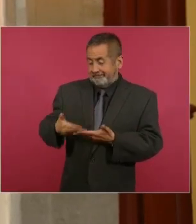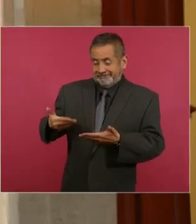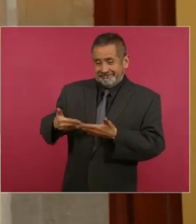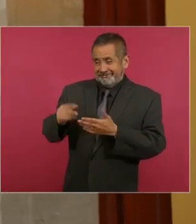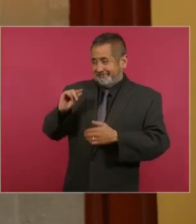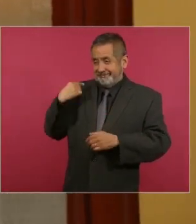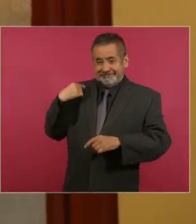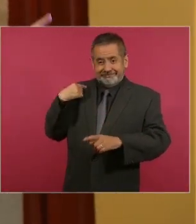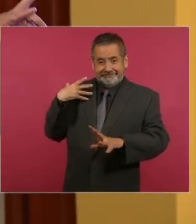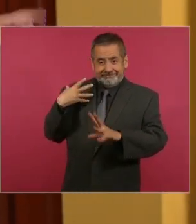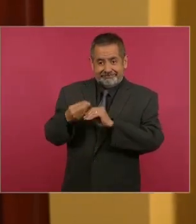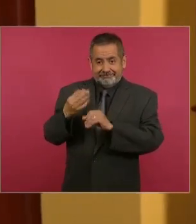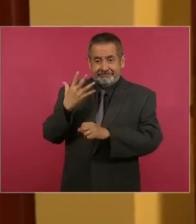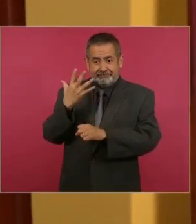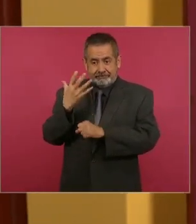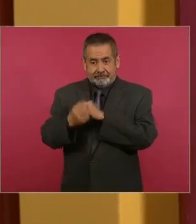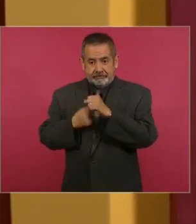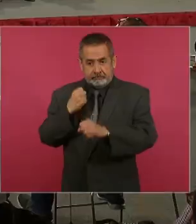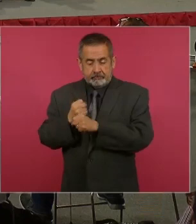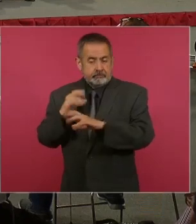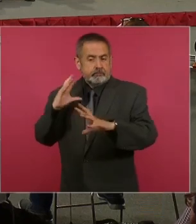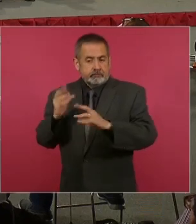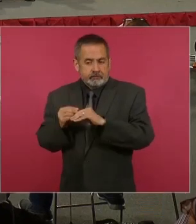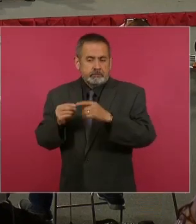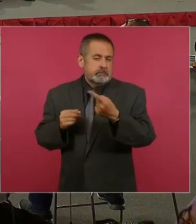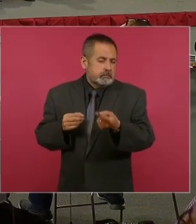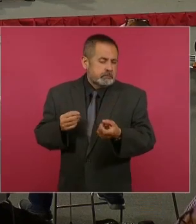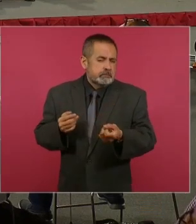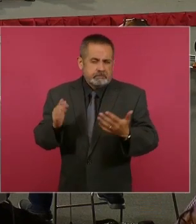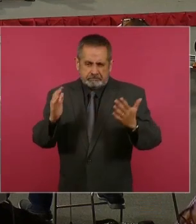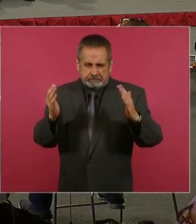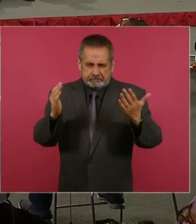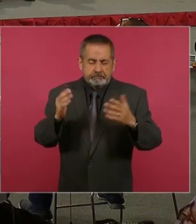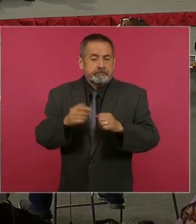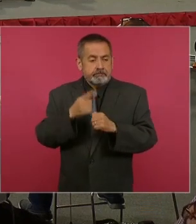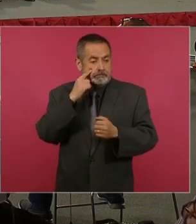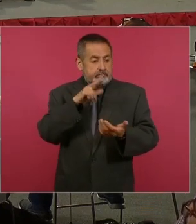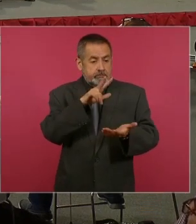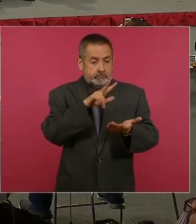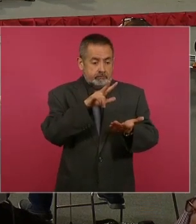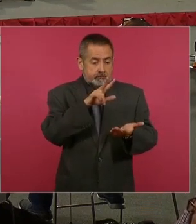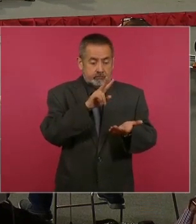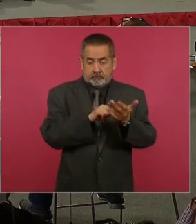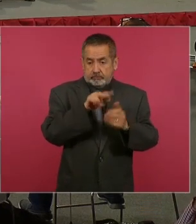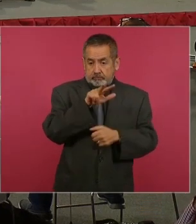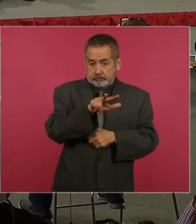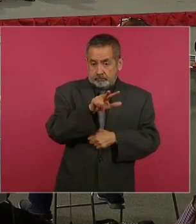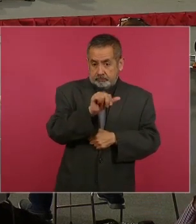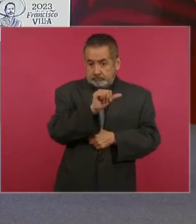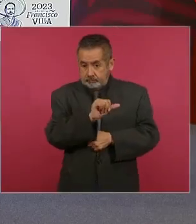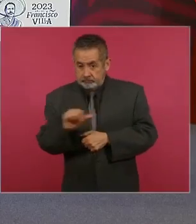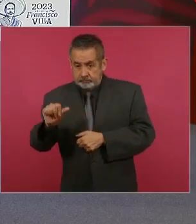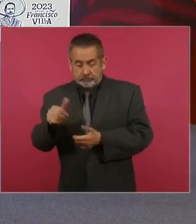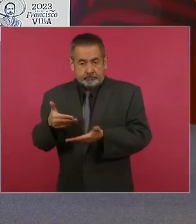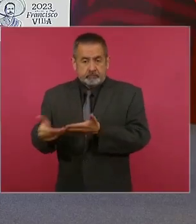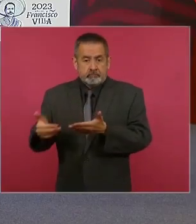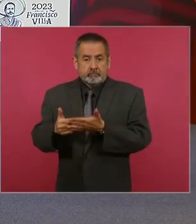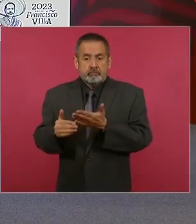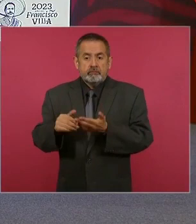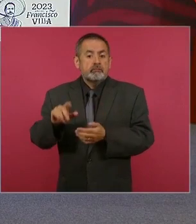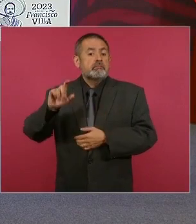estos últimos 5 años, bueno, en realidad son 5 años, desde 2018 a la fecha es